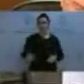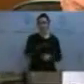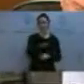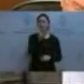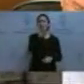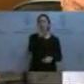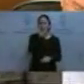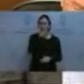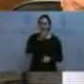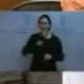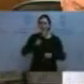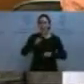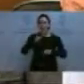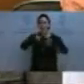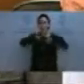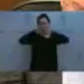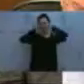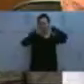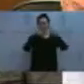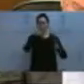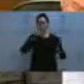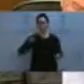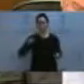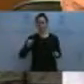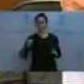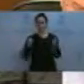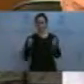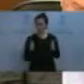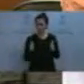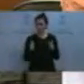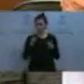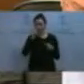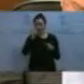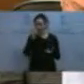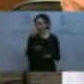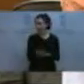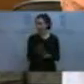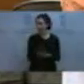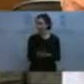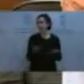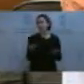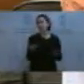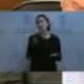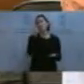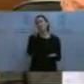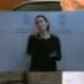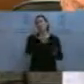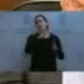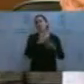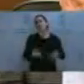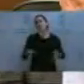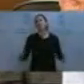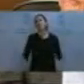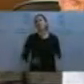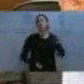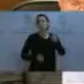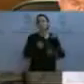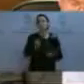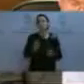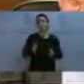del viejo UCA. Eso es la realidad. Bueno, el último humo es ese concurso que ha